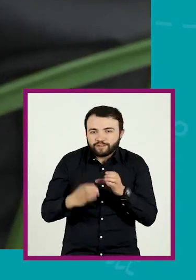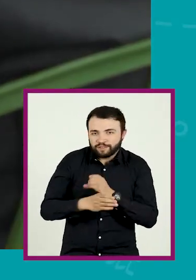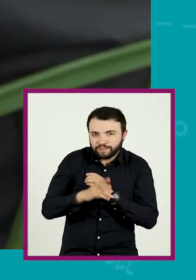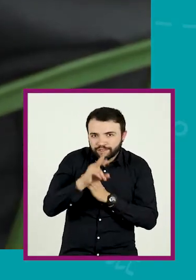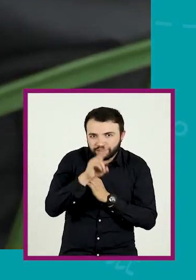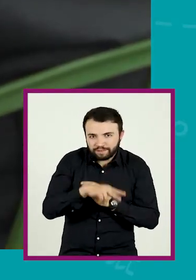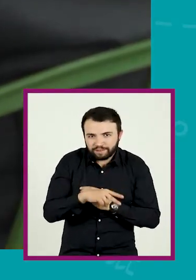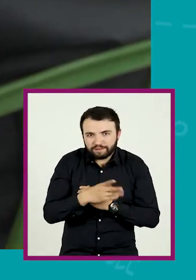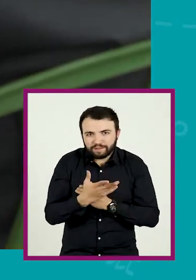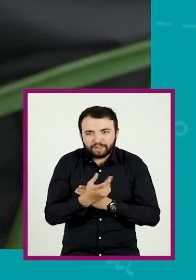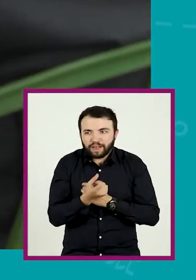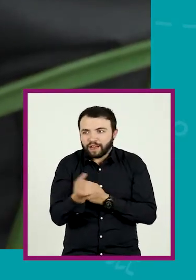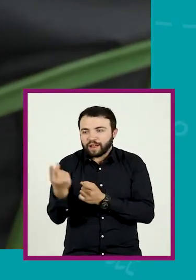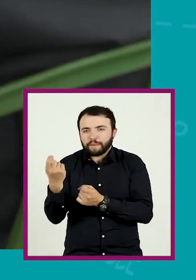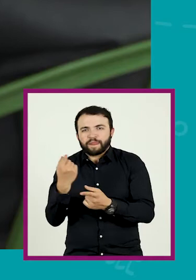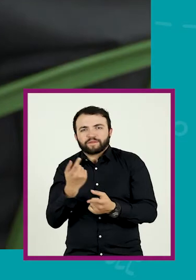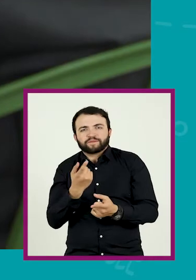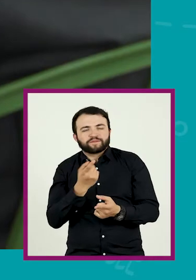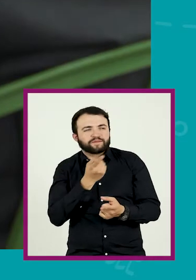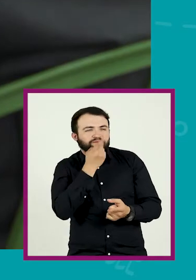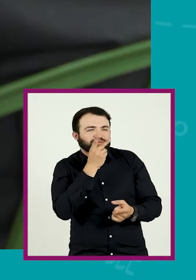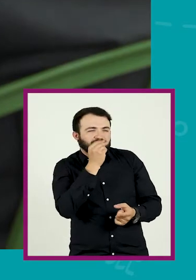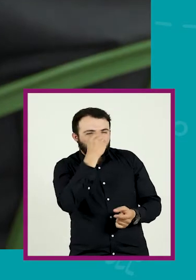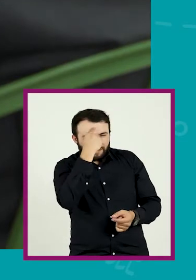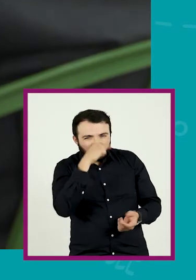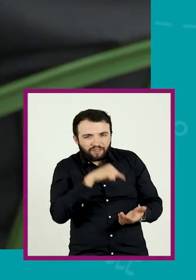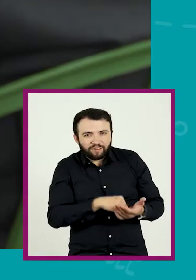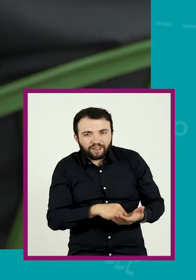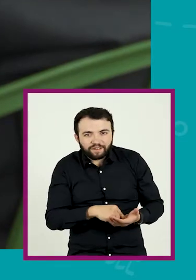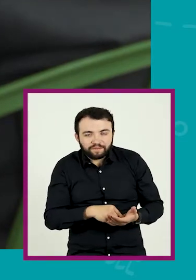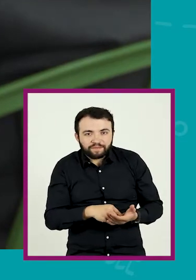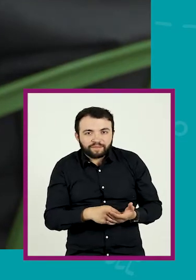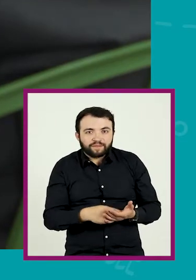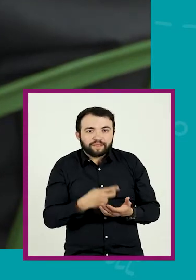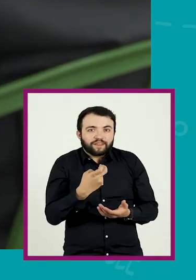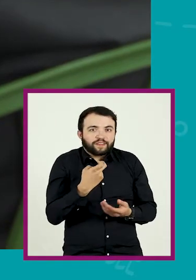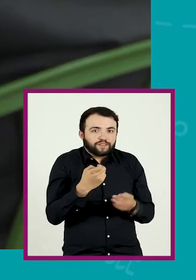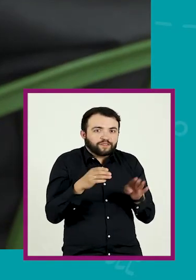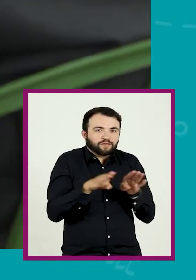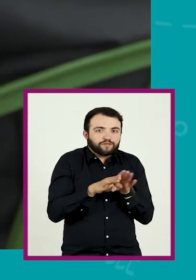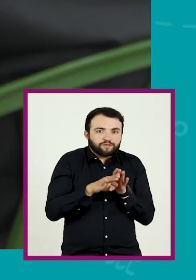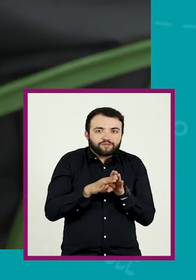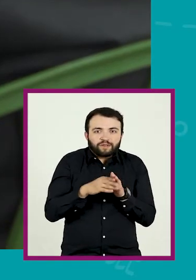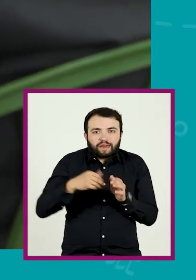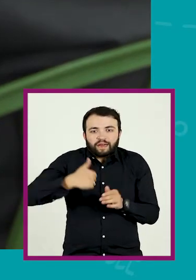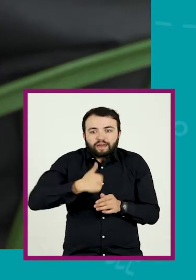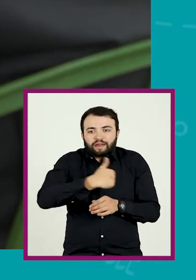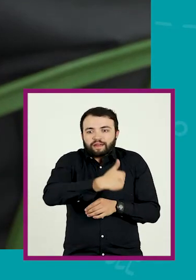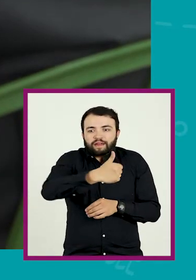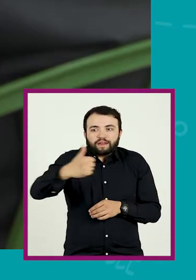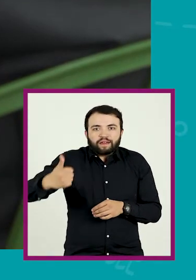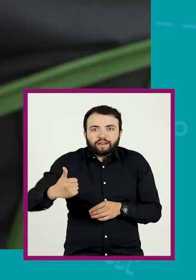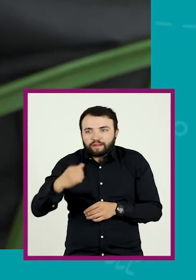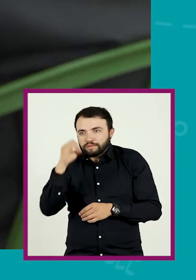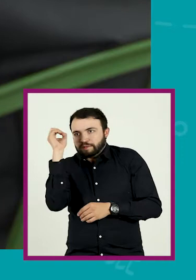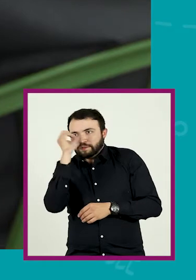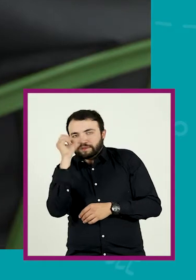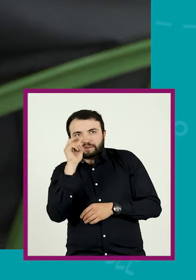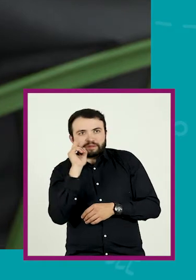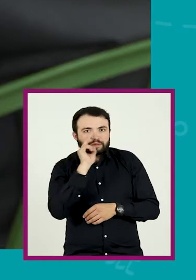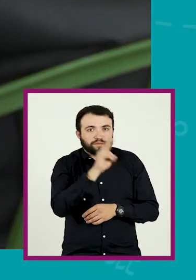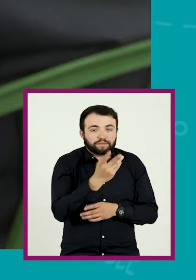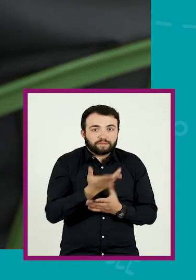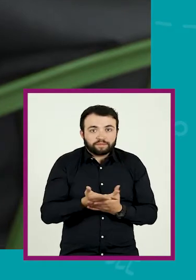una forma completamente independiente de la experiencia, del contenido, de